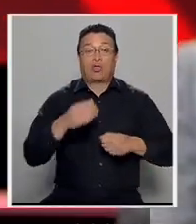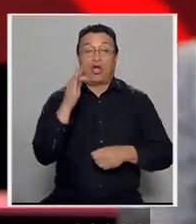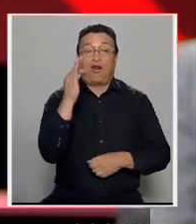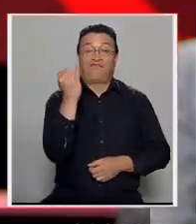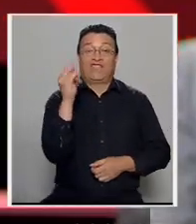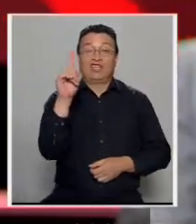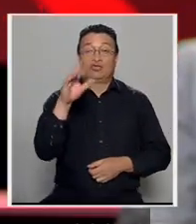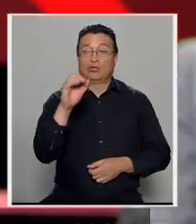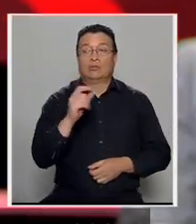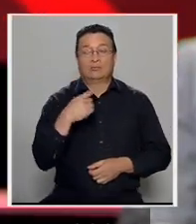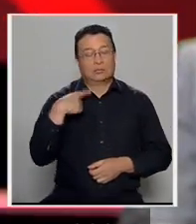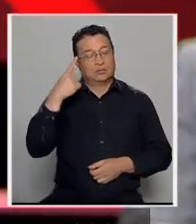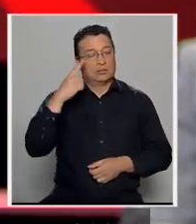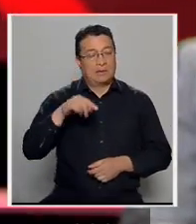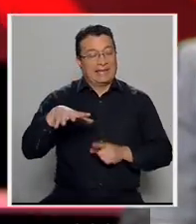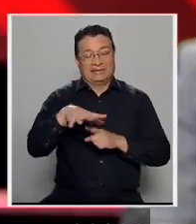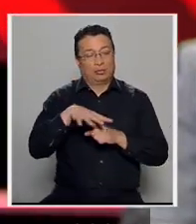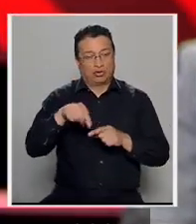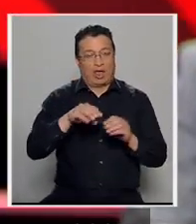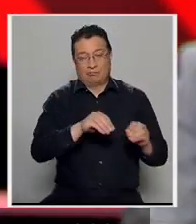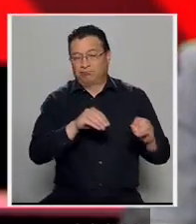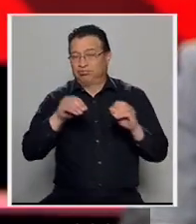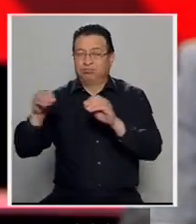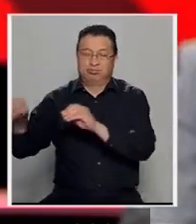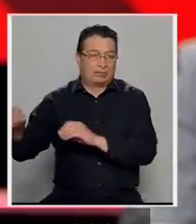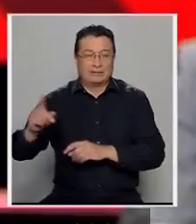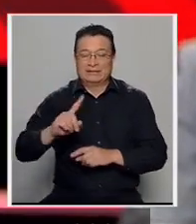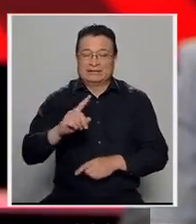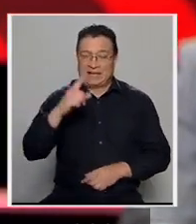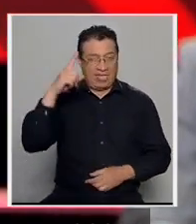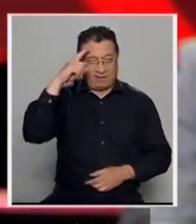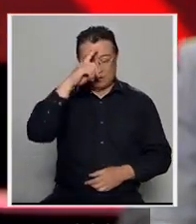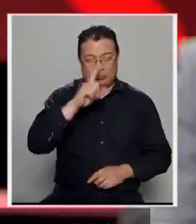no creo que hoy día haya condiciones para hacer una extensión universal del IFE en las condiciones en las que está la economía hoy día.